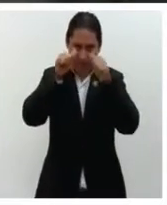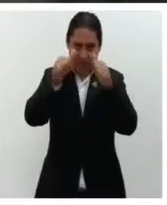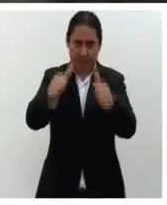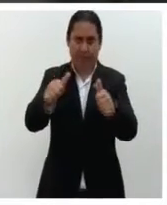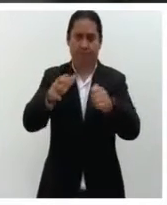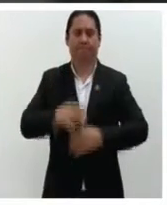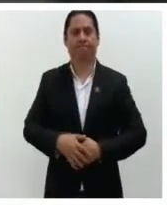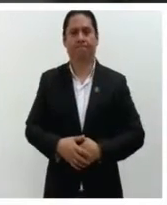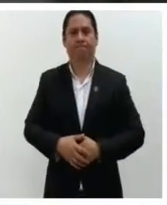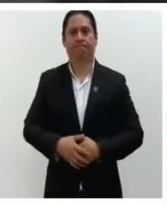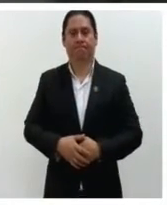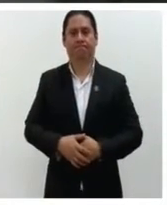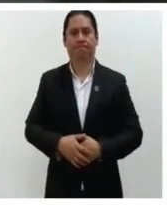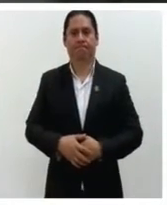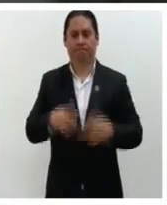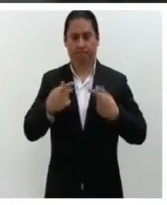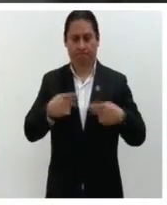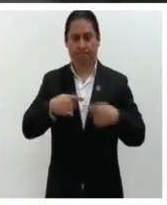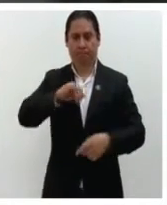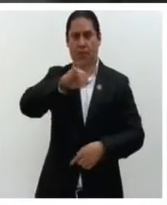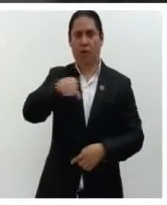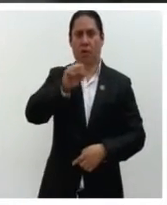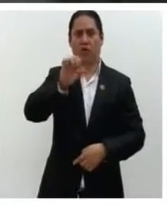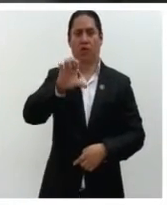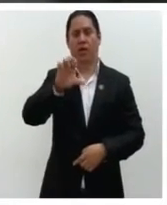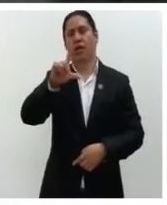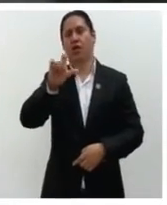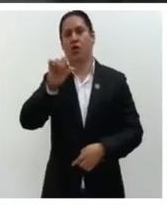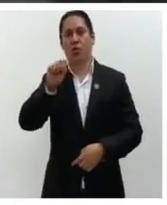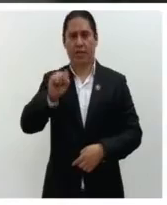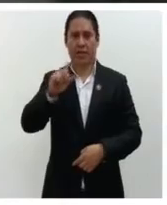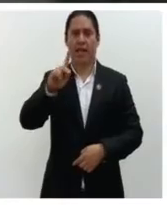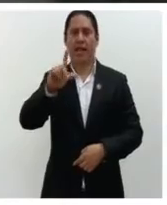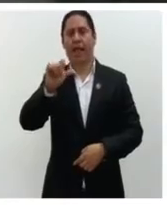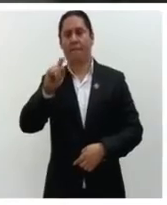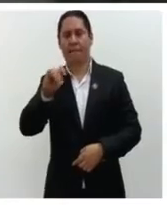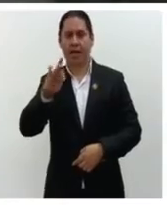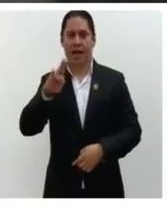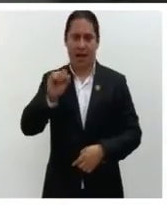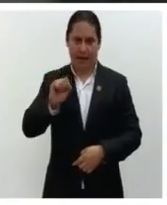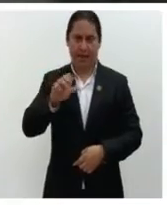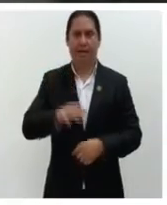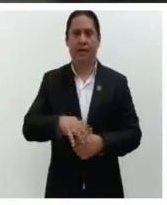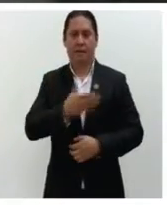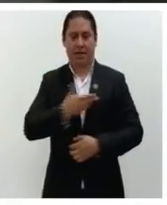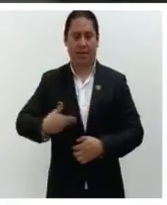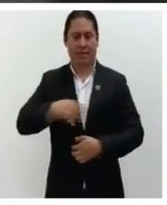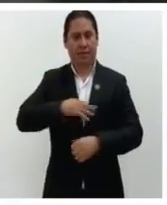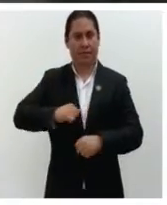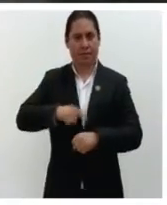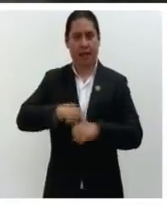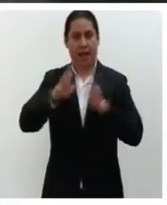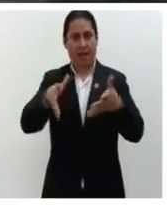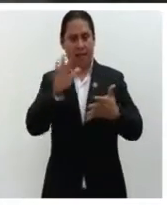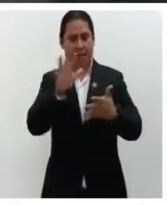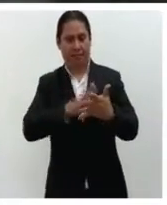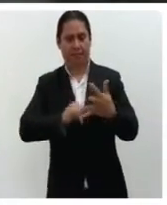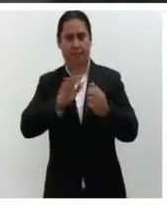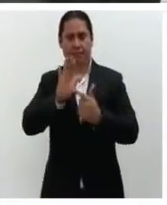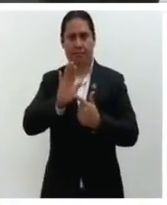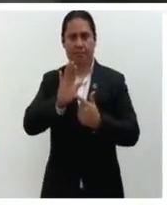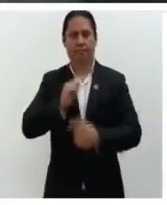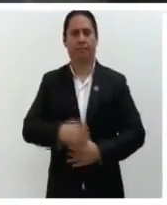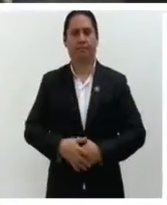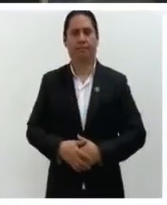Atentamente, ciudadano José Luis La Parra Calderón, presidente municipal. Está leído el documento,